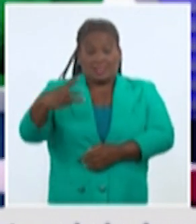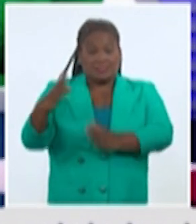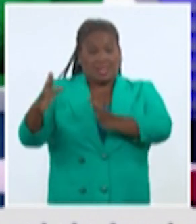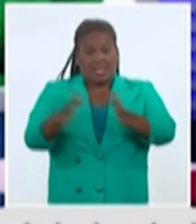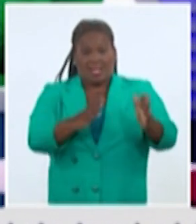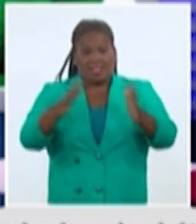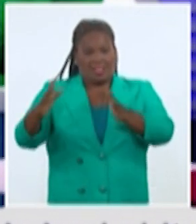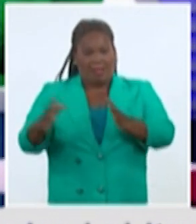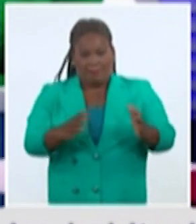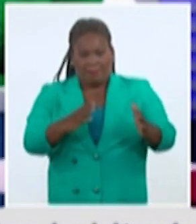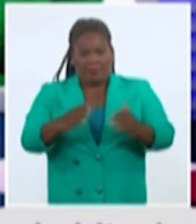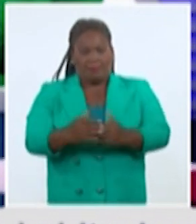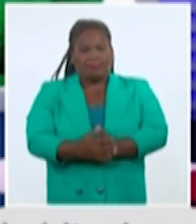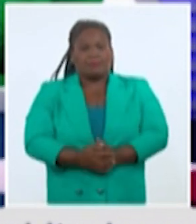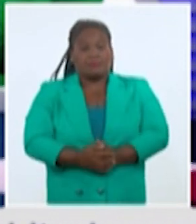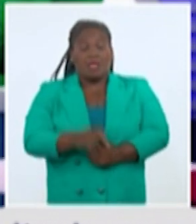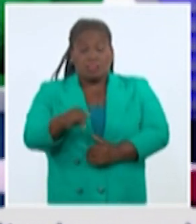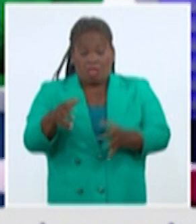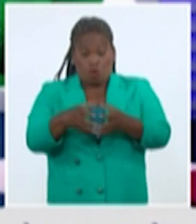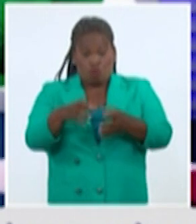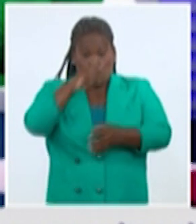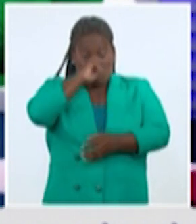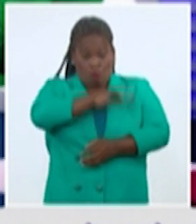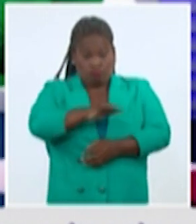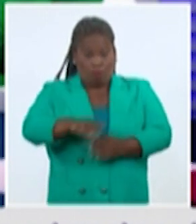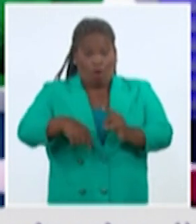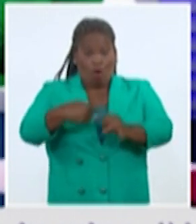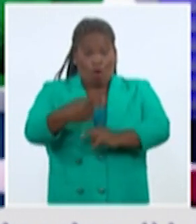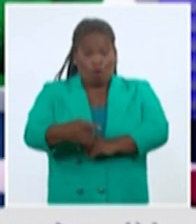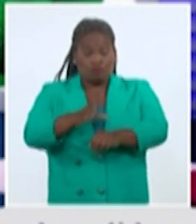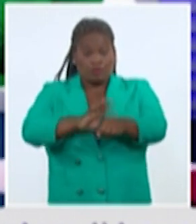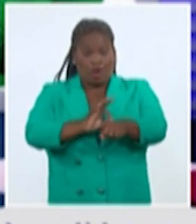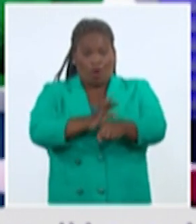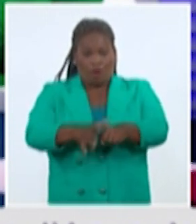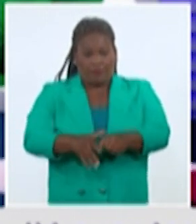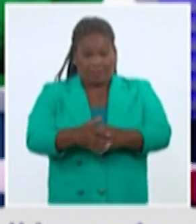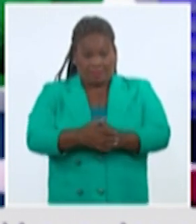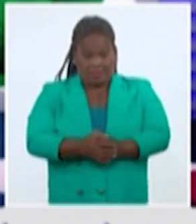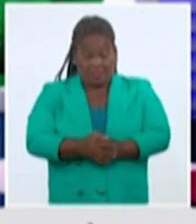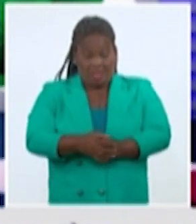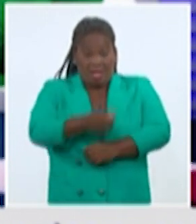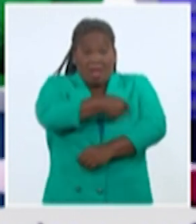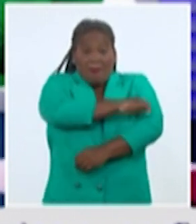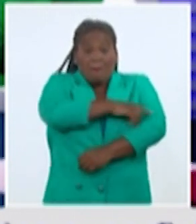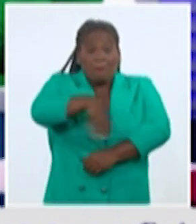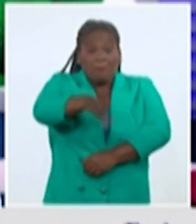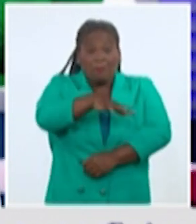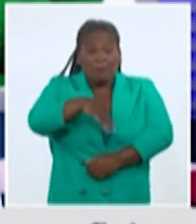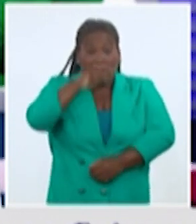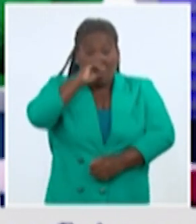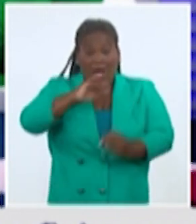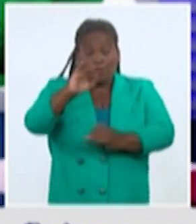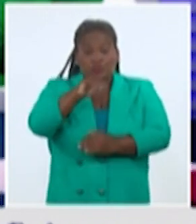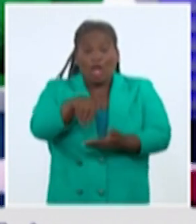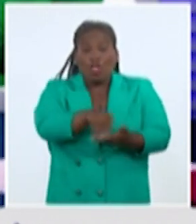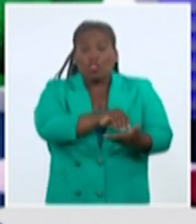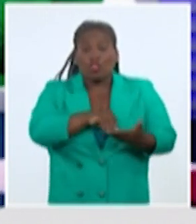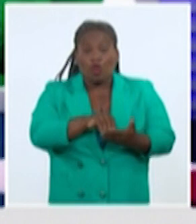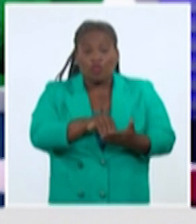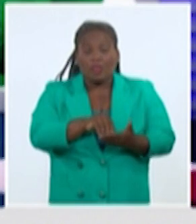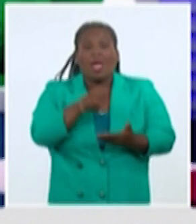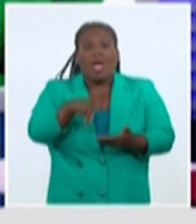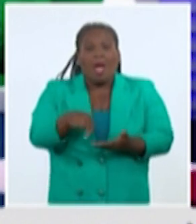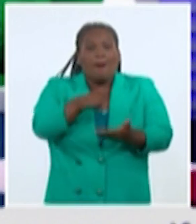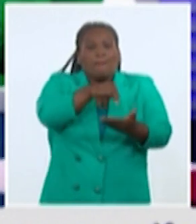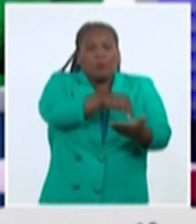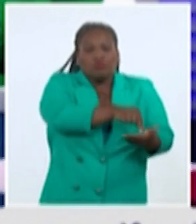la vacunación pediátrica contra el SARS-CoV-2. Por lo tanto, la población adulta se va a vacunar en los puntos de vacunación